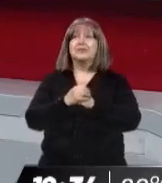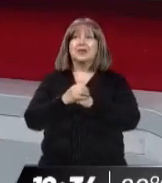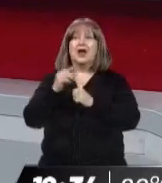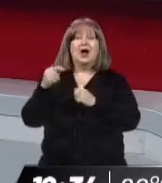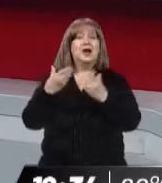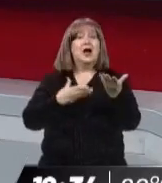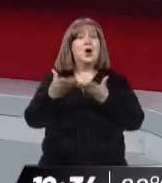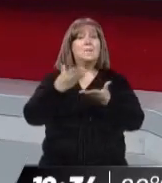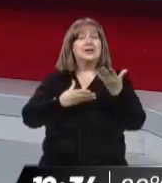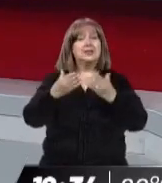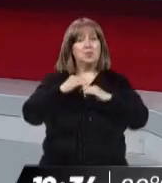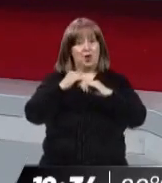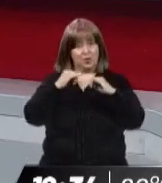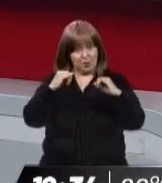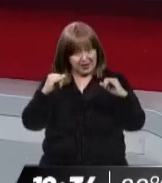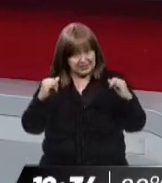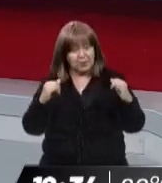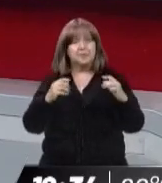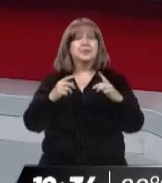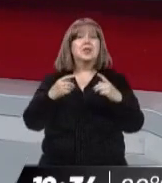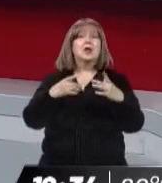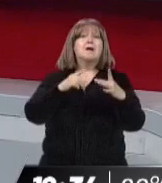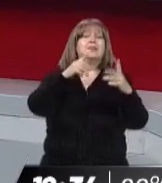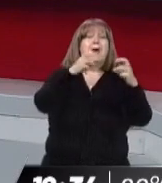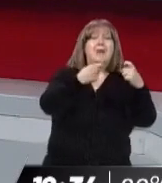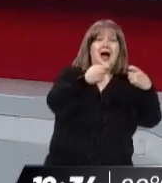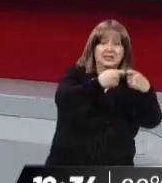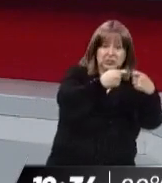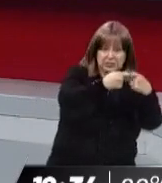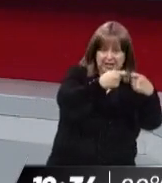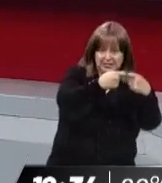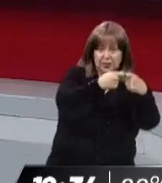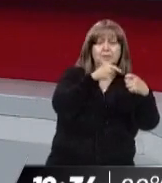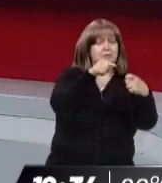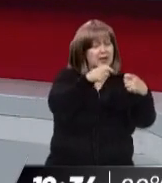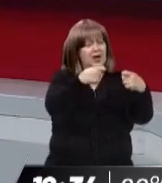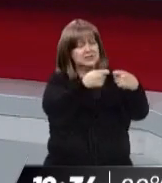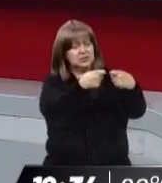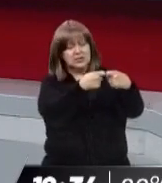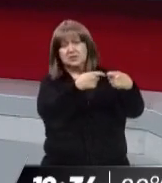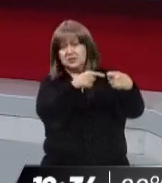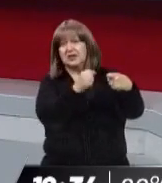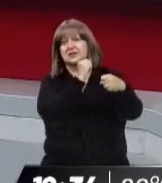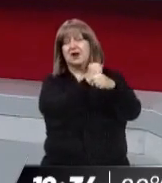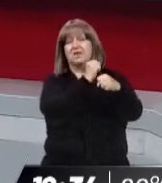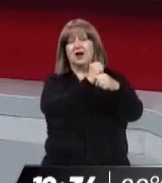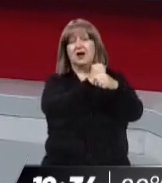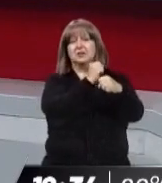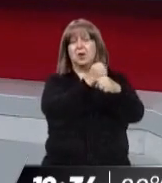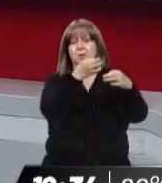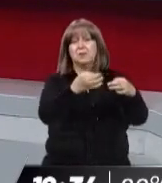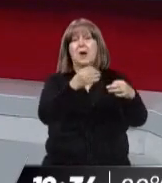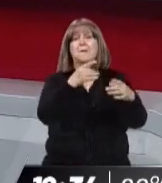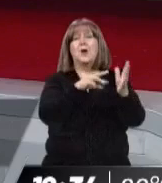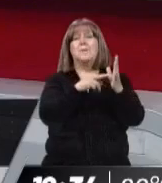Vamos a compartir una información que es importante, que tiene que ver con una asociación, ¿no? Sin fines de lucro, y que hace un trabajo muy importante, sobre todo con aquellas personas con